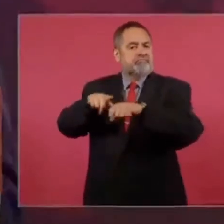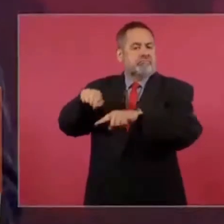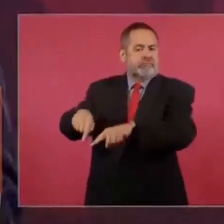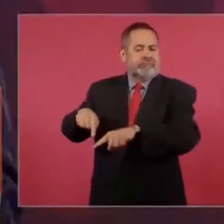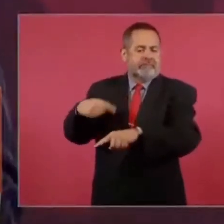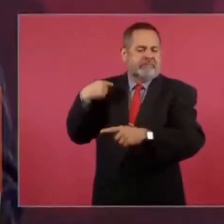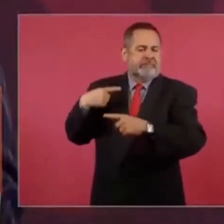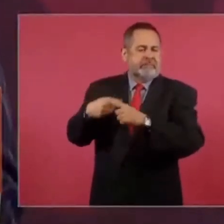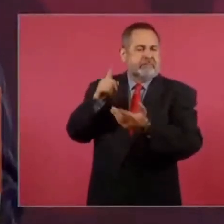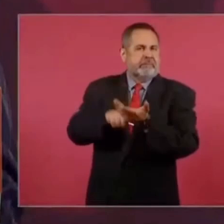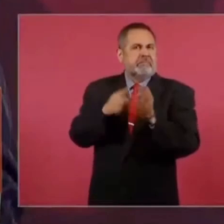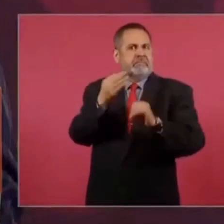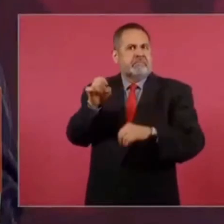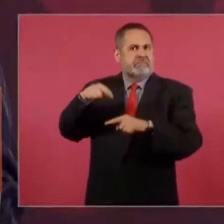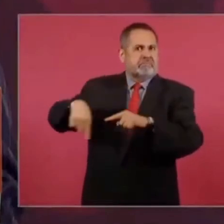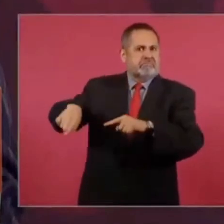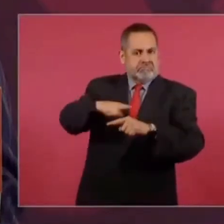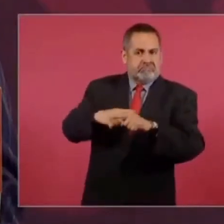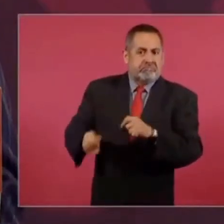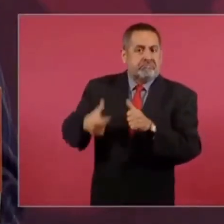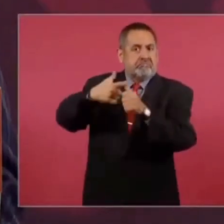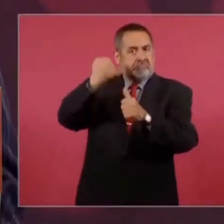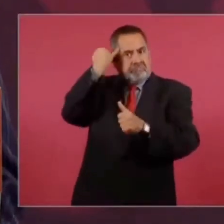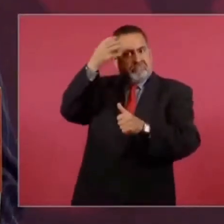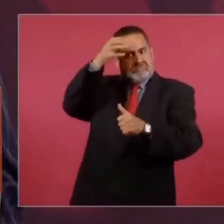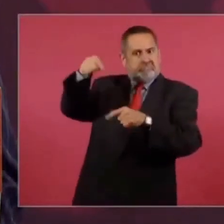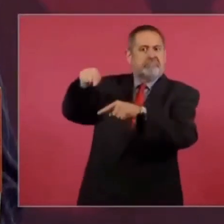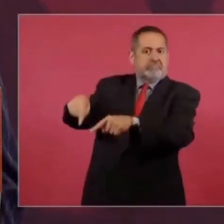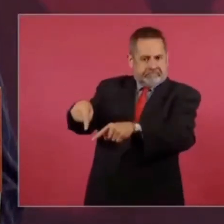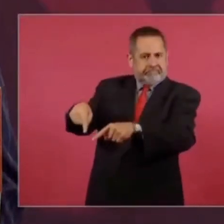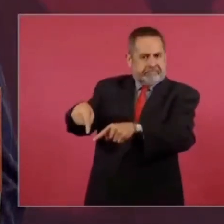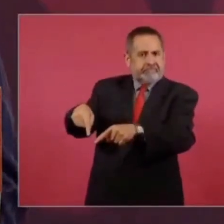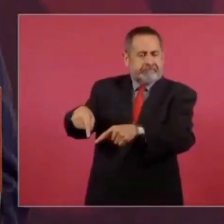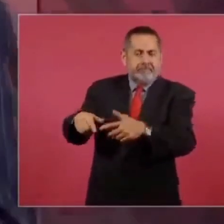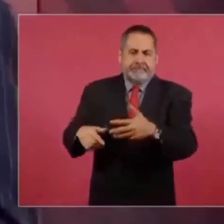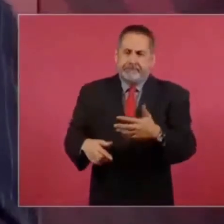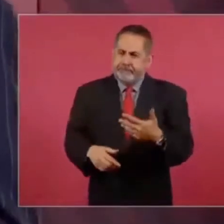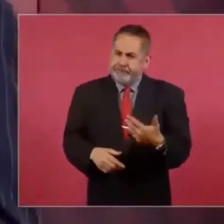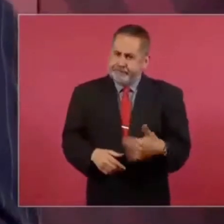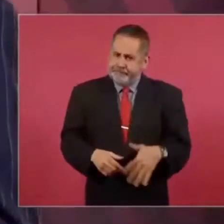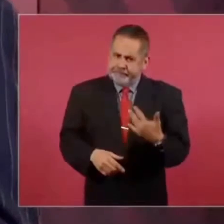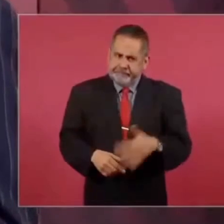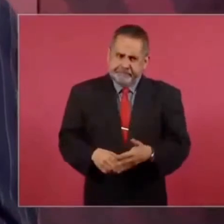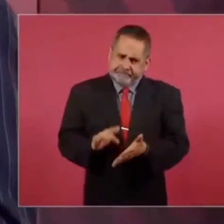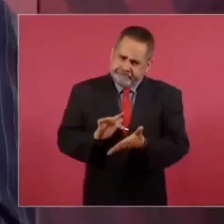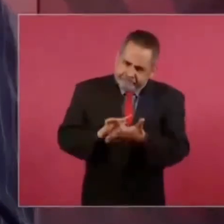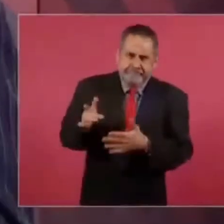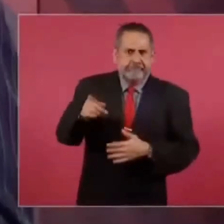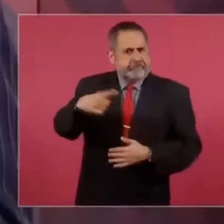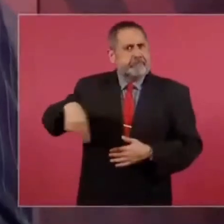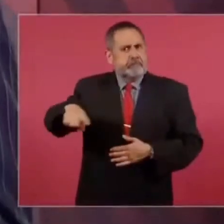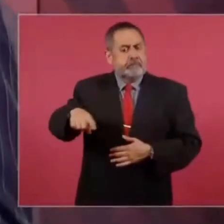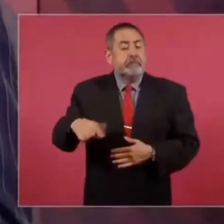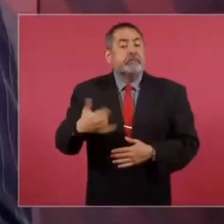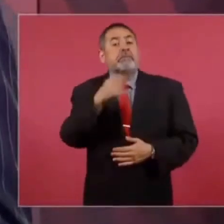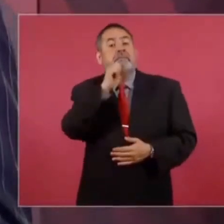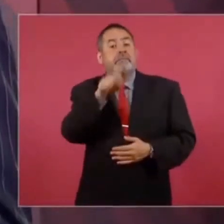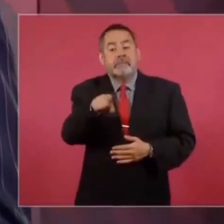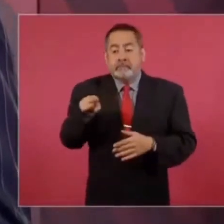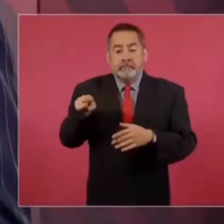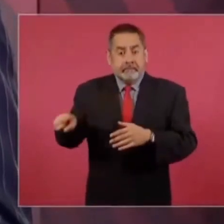XX, y gracias también a eso se aprobó